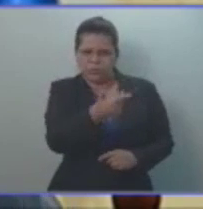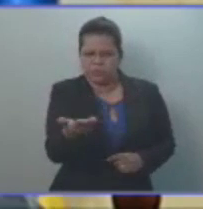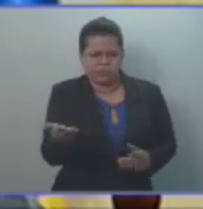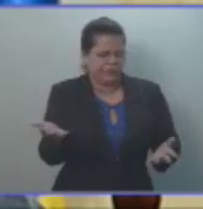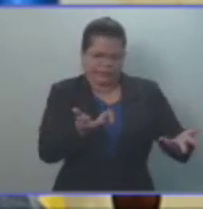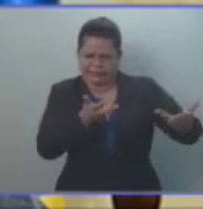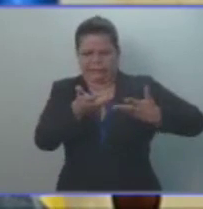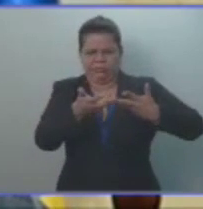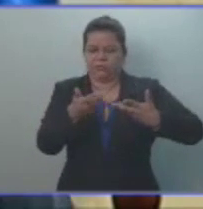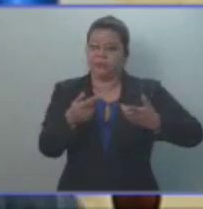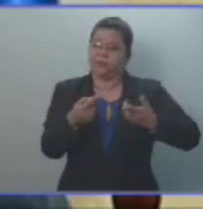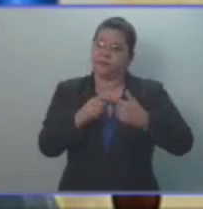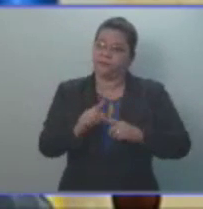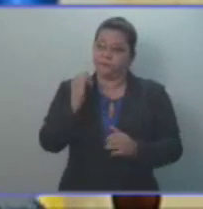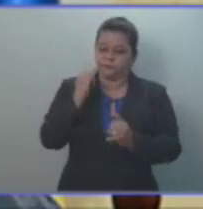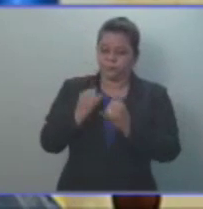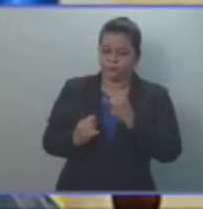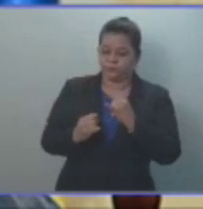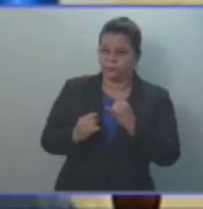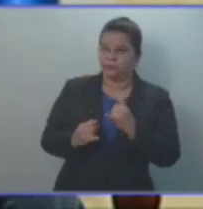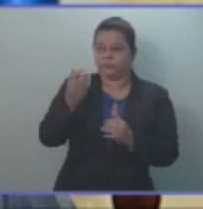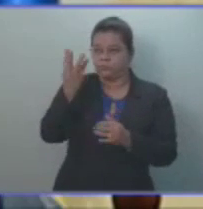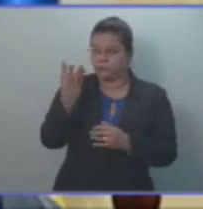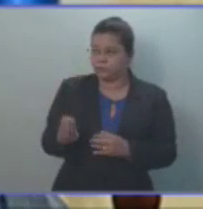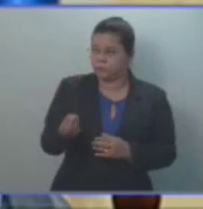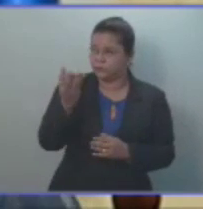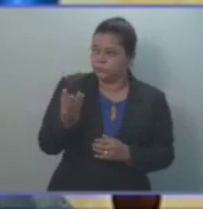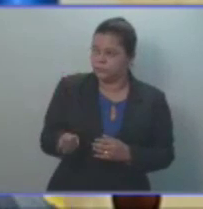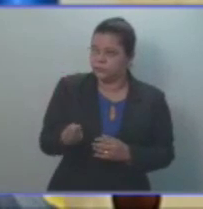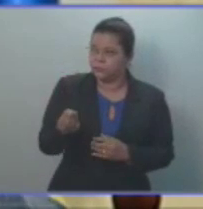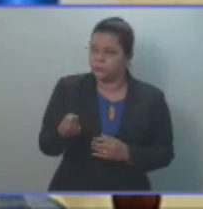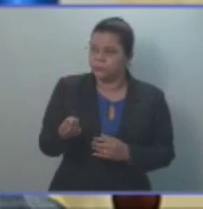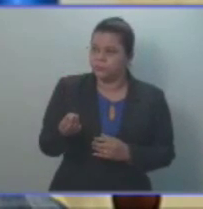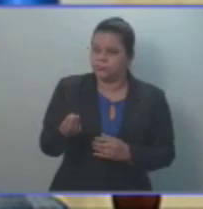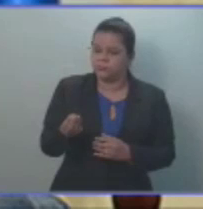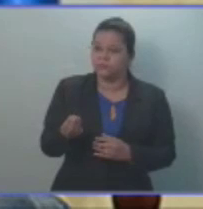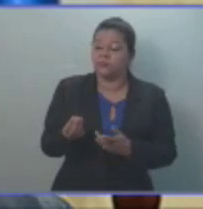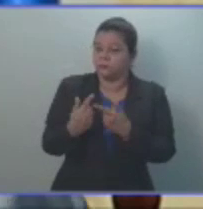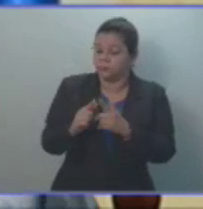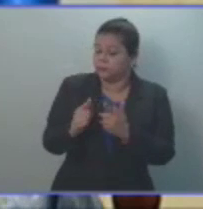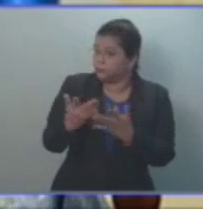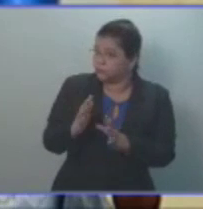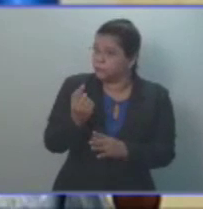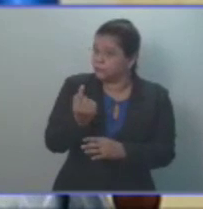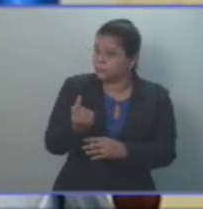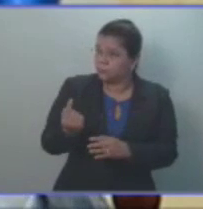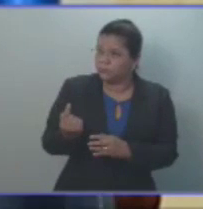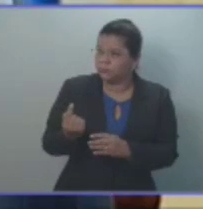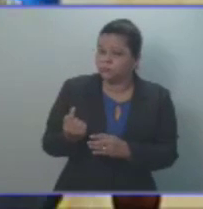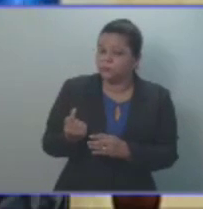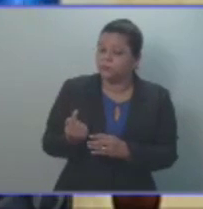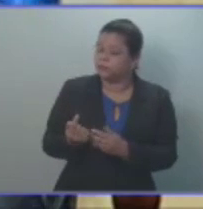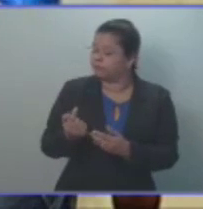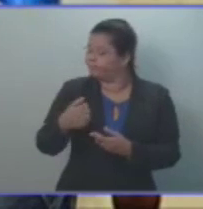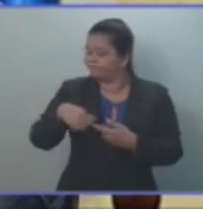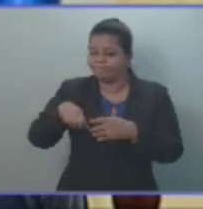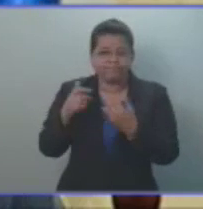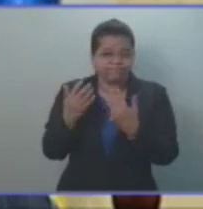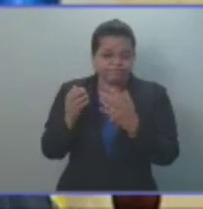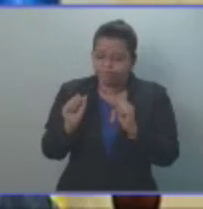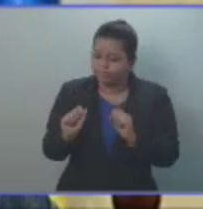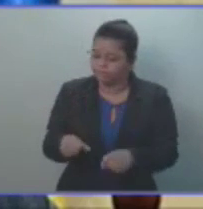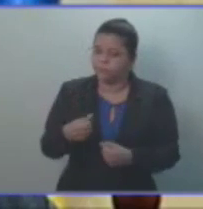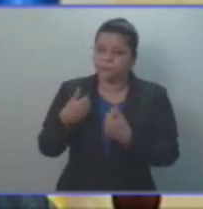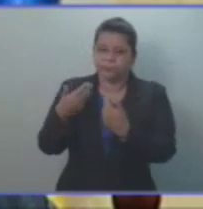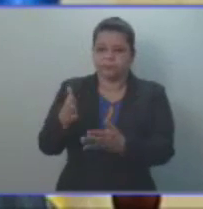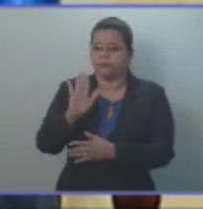Y lo que ocurre es que cada día que está pasando hay pequeños agricultores que ya no están ni siquiera pudiendo quizás entregar sus